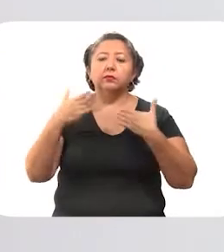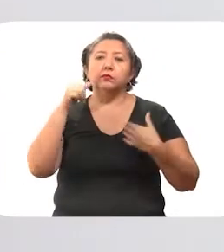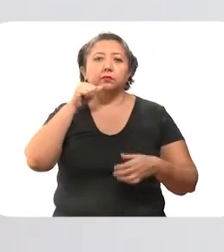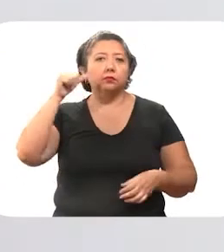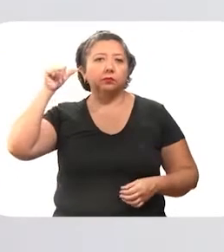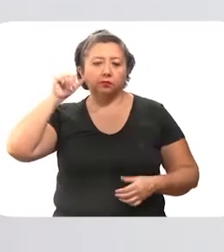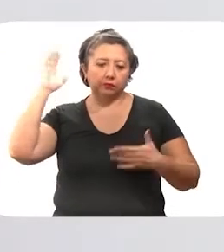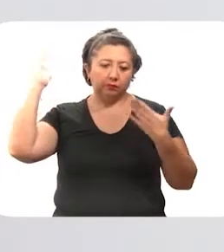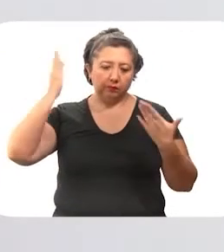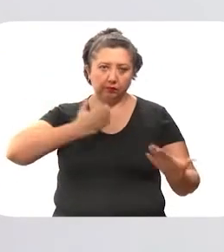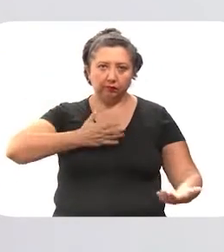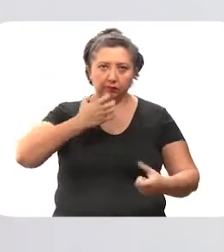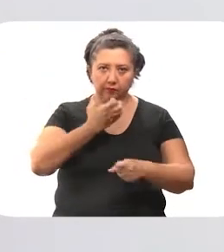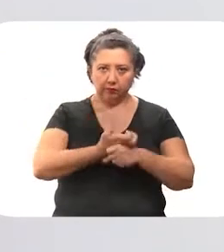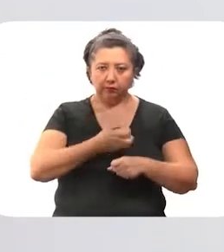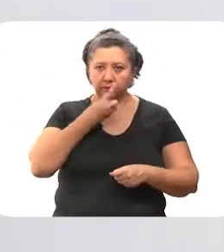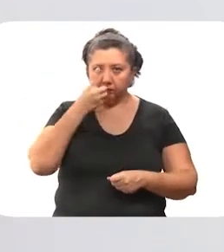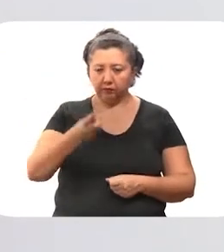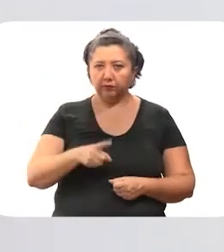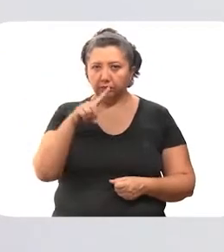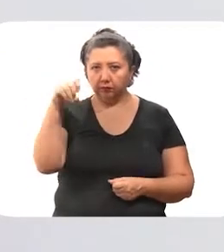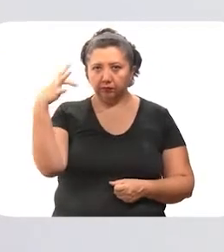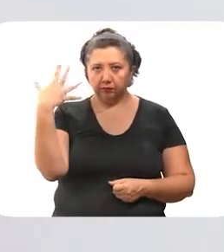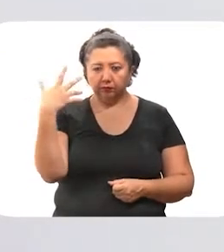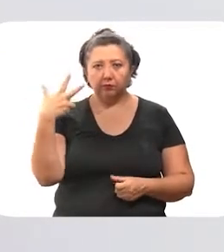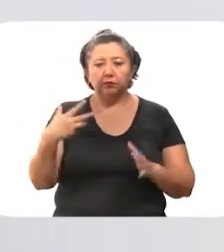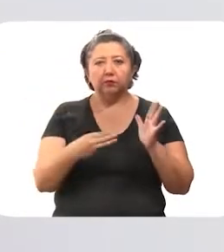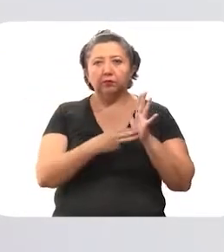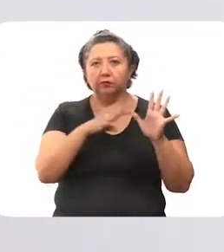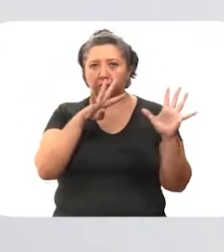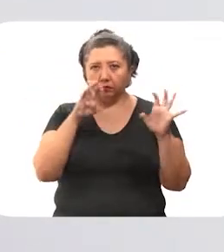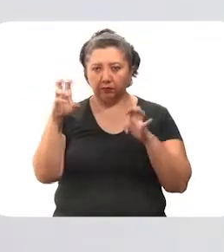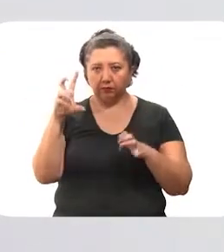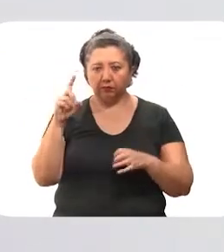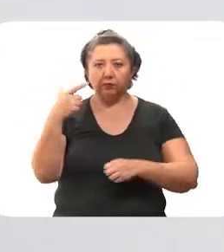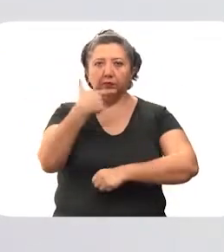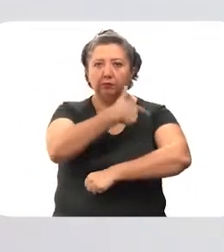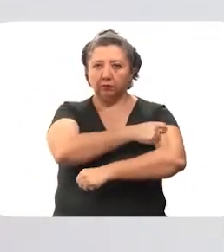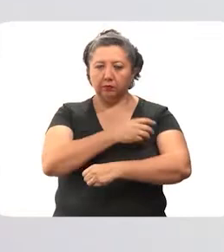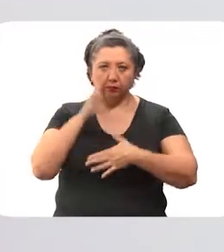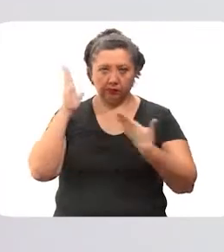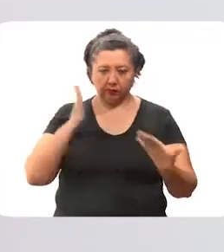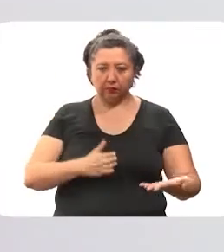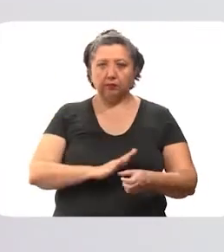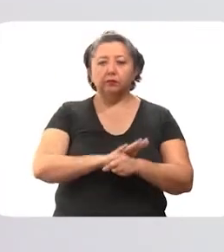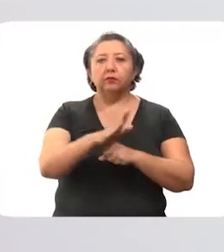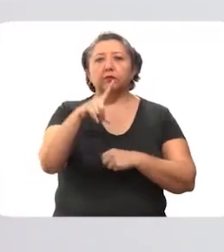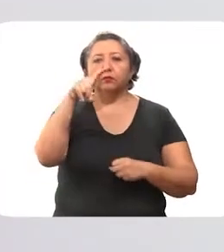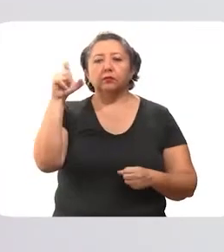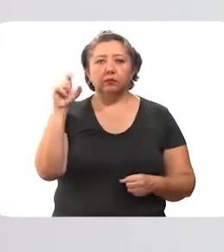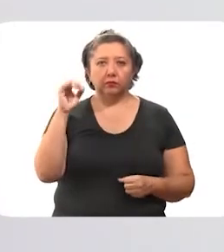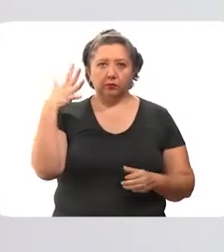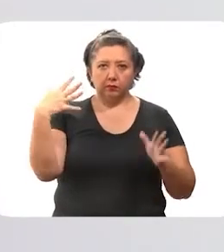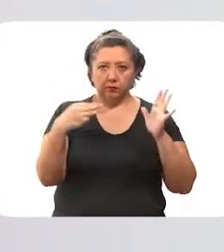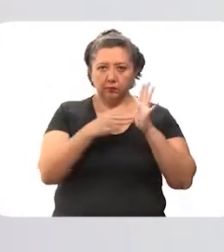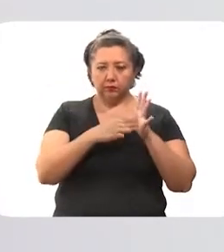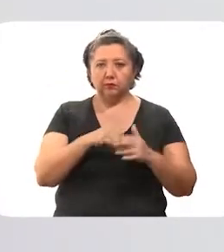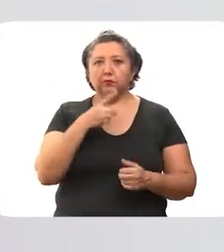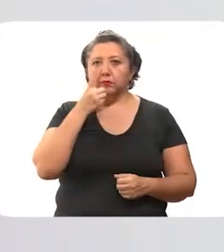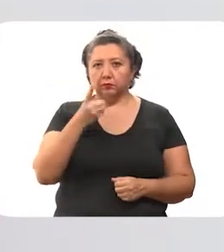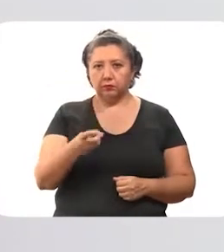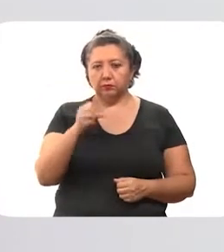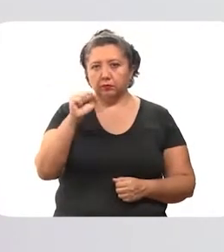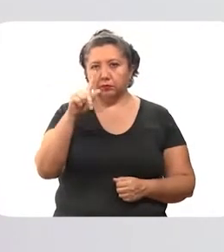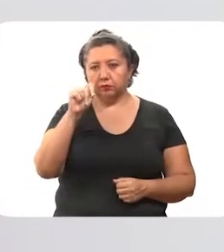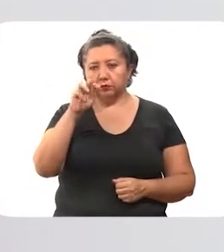día de ayer arribó a la entidad un nuevo lote con 158.930 vacunas, de las cuales 125.000 son de la